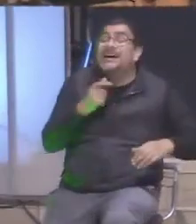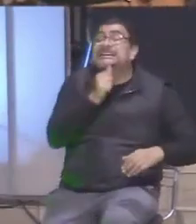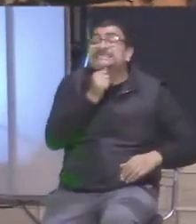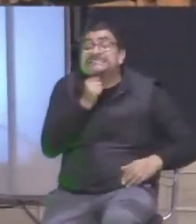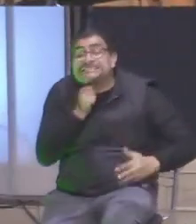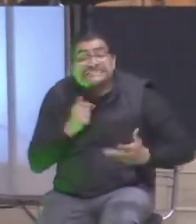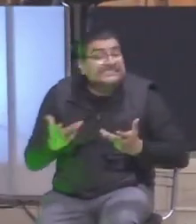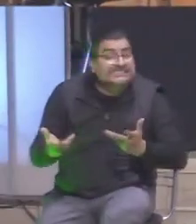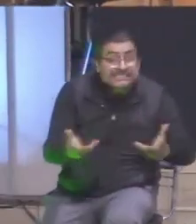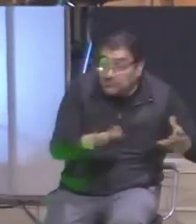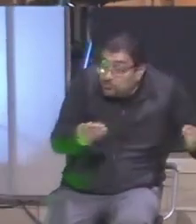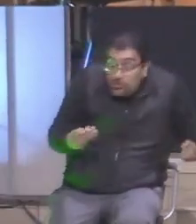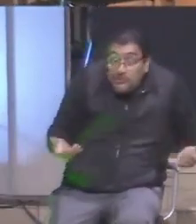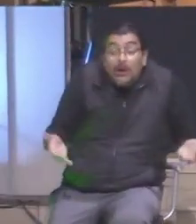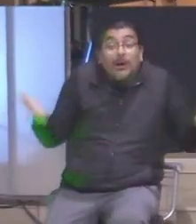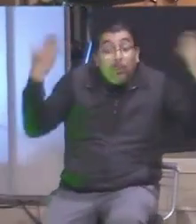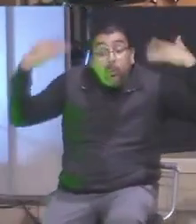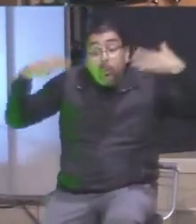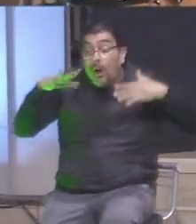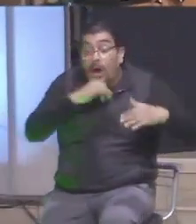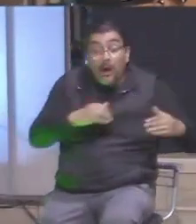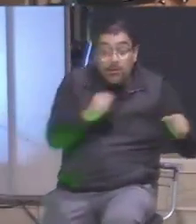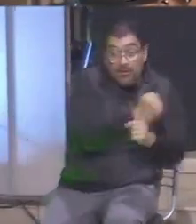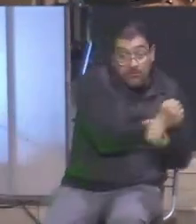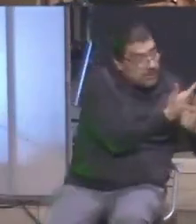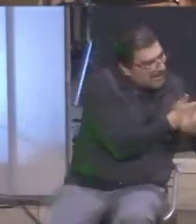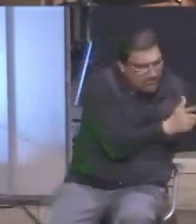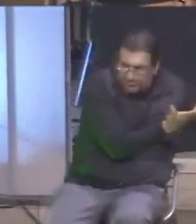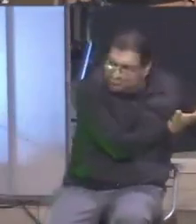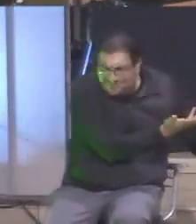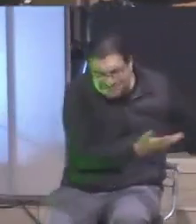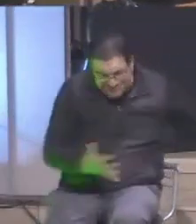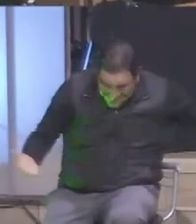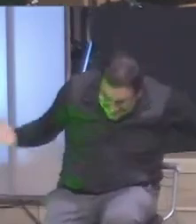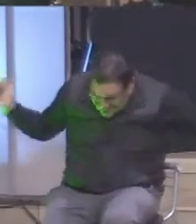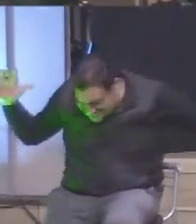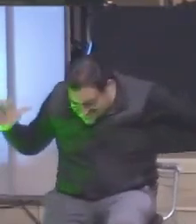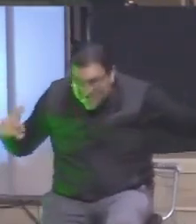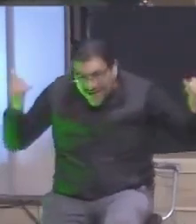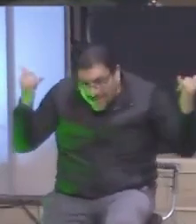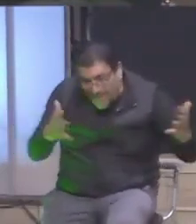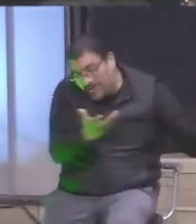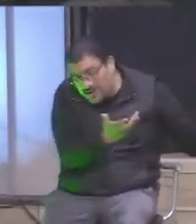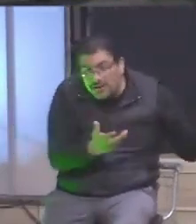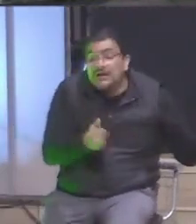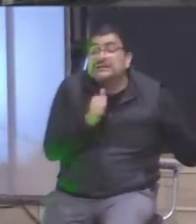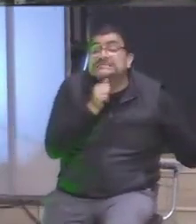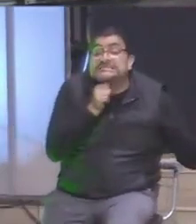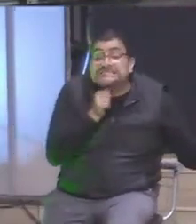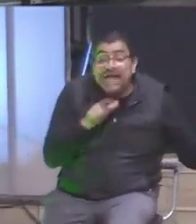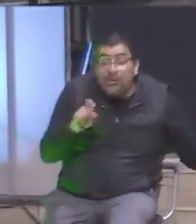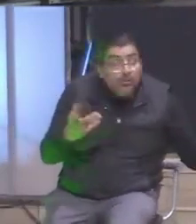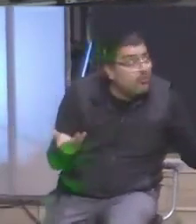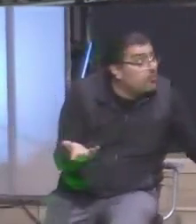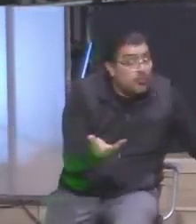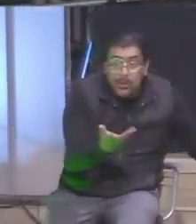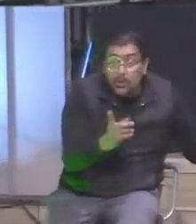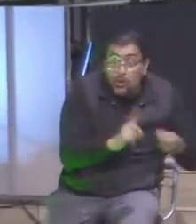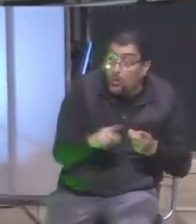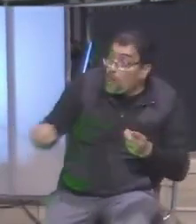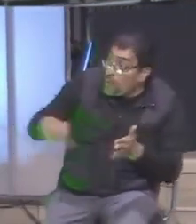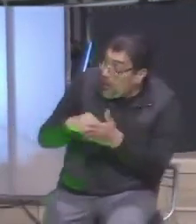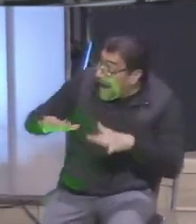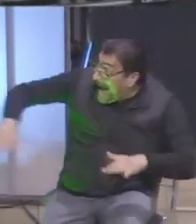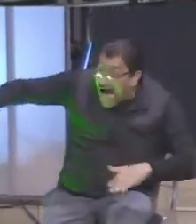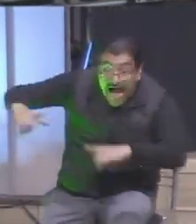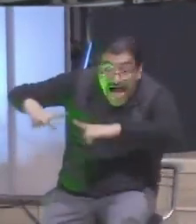sed en medio del desierto venían saliendo del del de Egipto tenían sed y que llegaron a unas